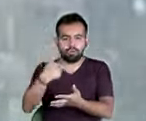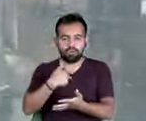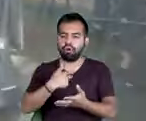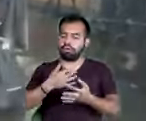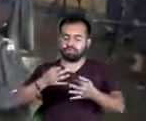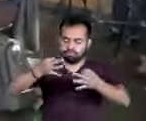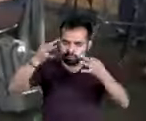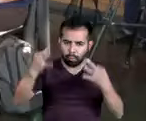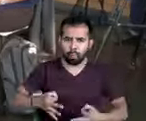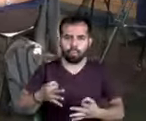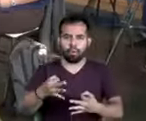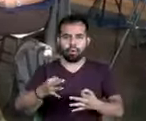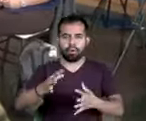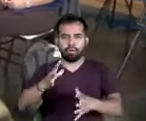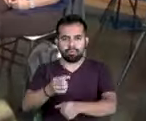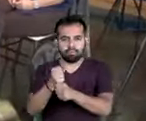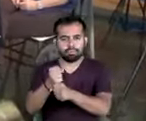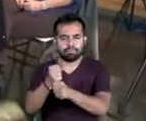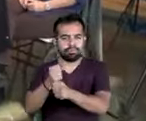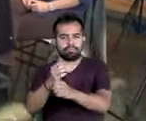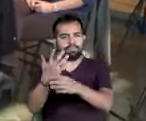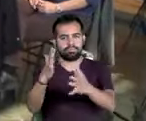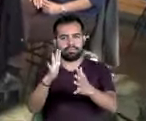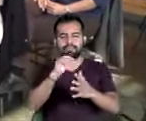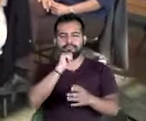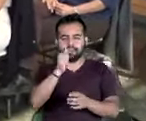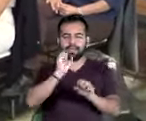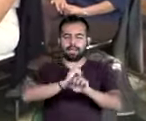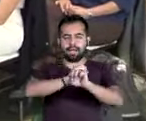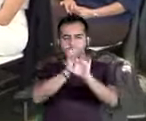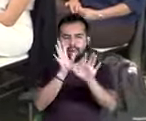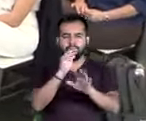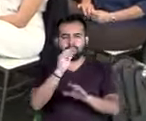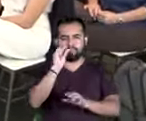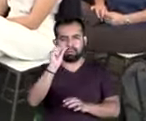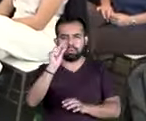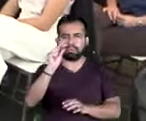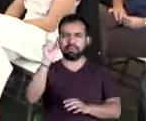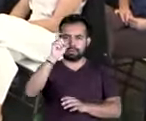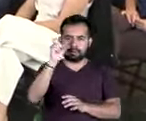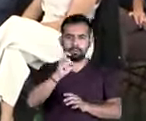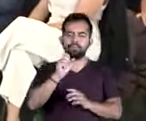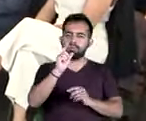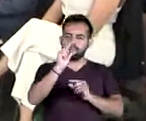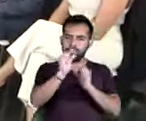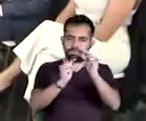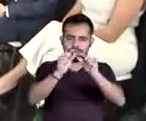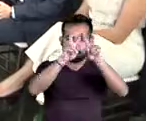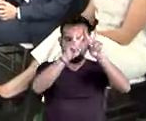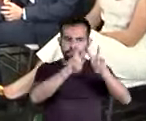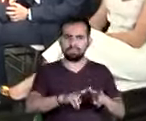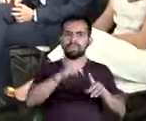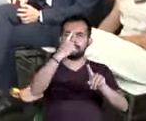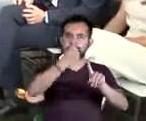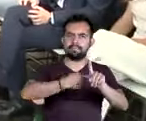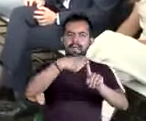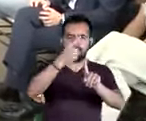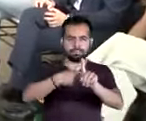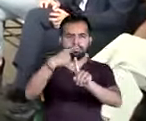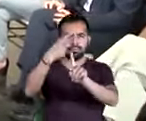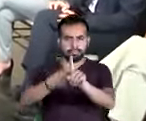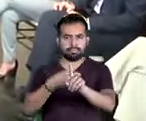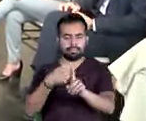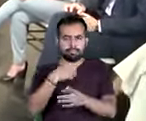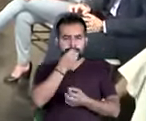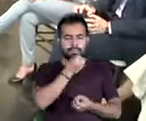fe, certeza, ¿no es cierto?, y claridad. Por lo tanto, tendremos, como ya voy a anunciar, semanalmente un espacio de comunicación